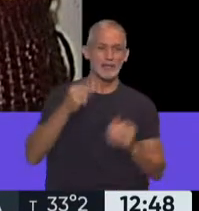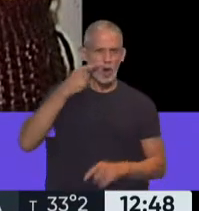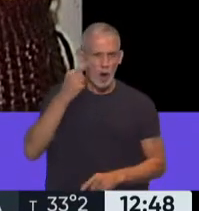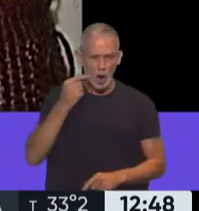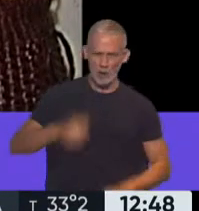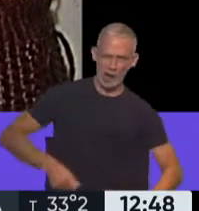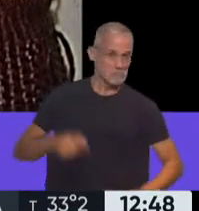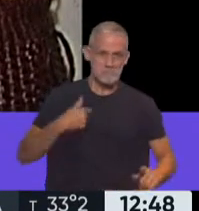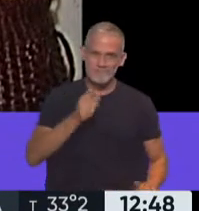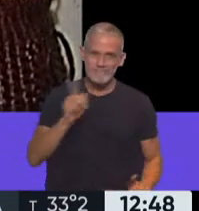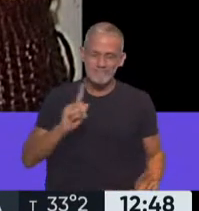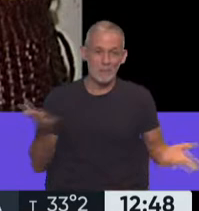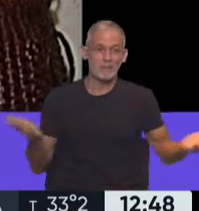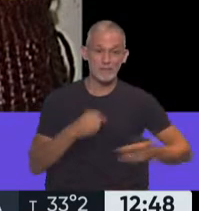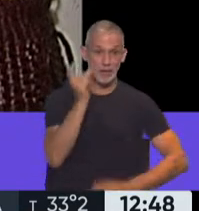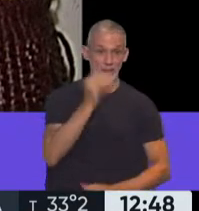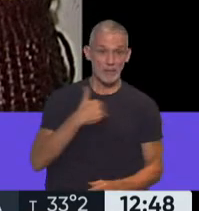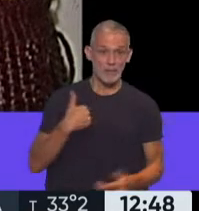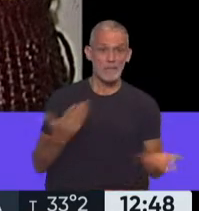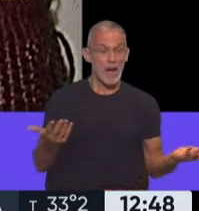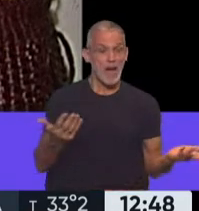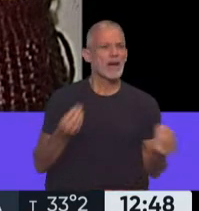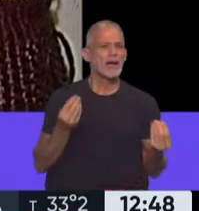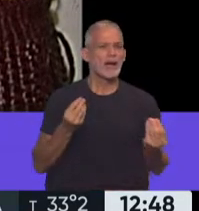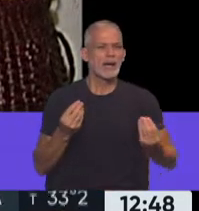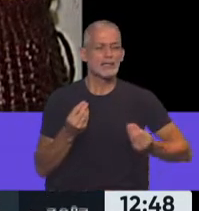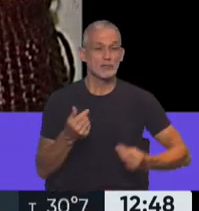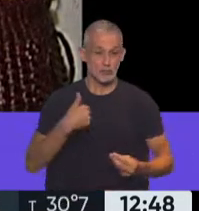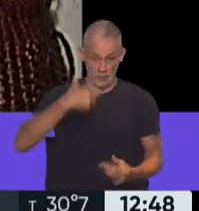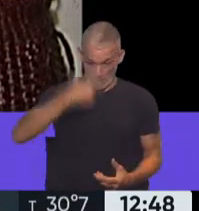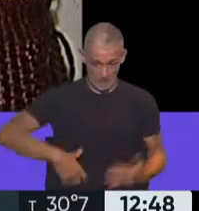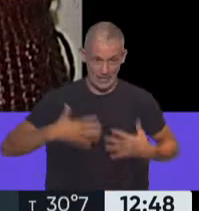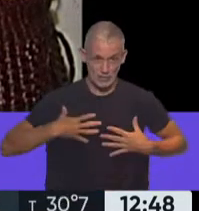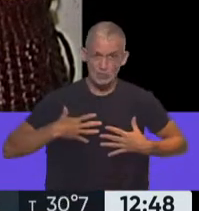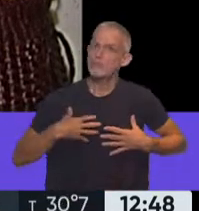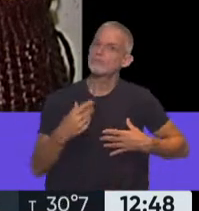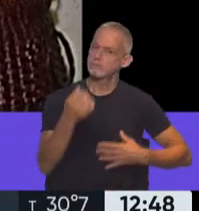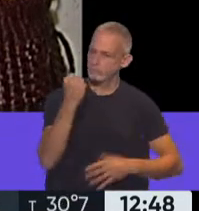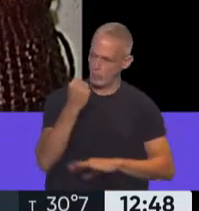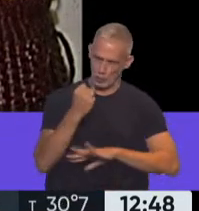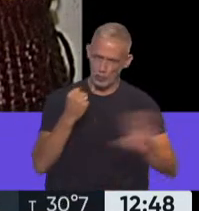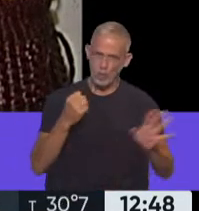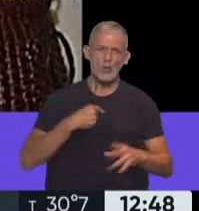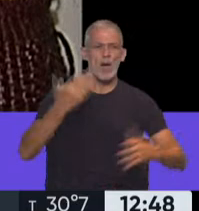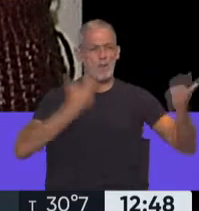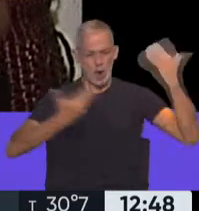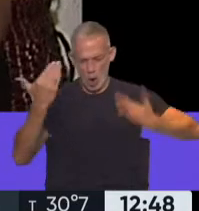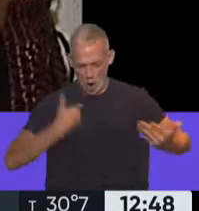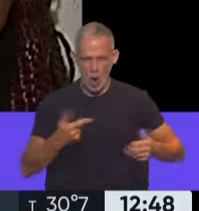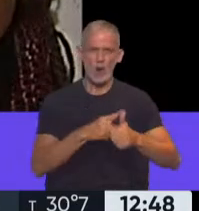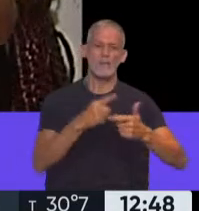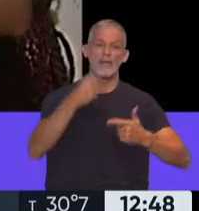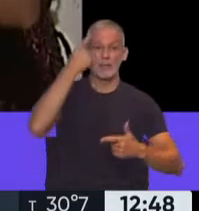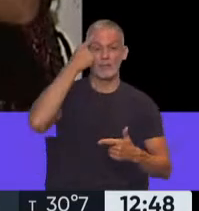padre respuesta digamos la respuesta a mi persona fue bastante dura golpes la